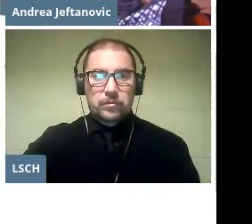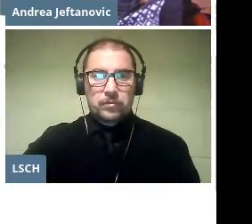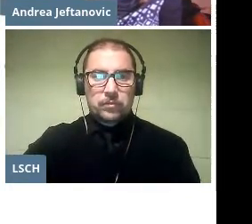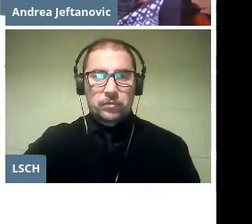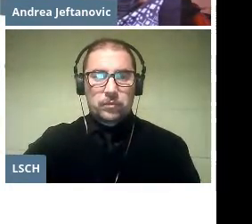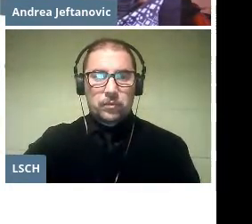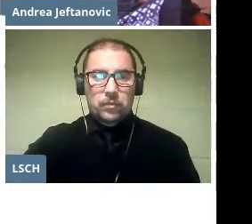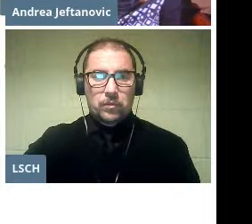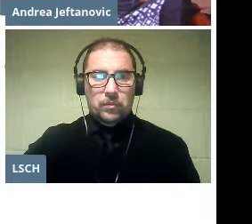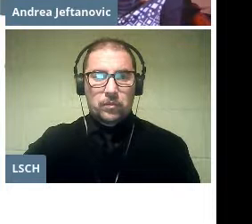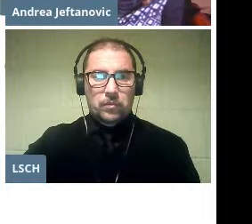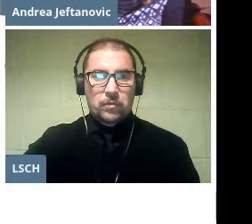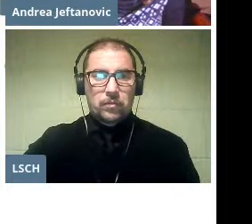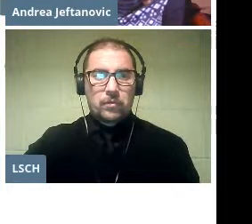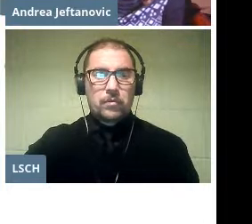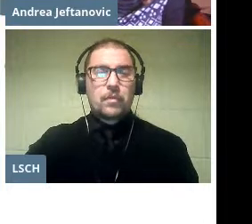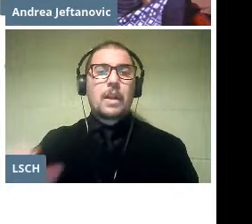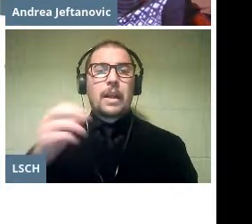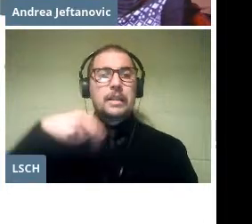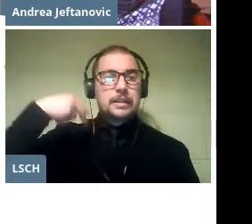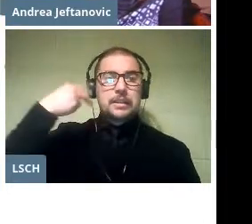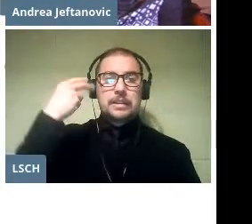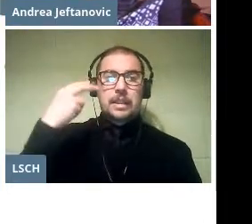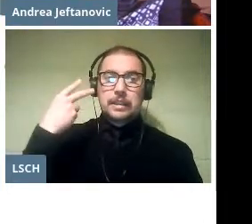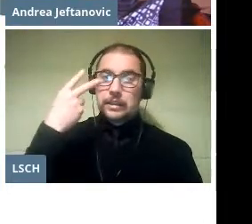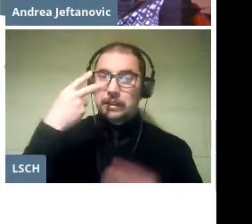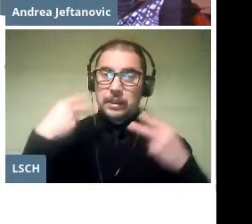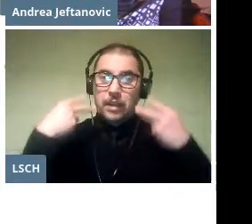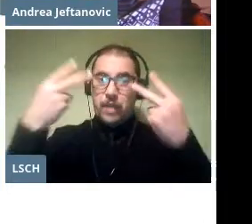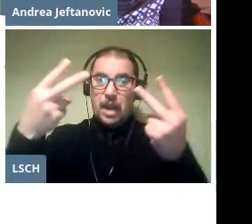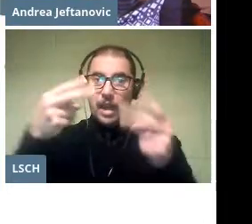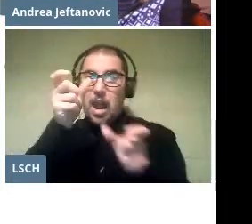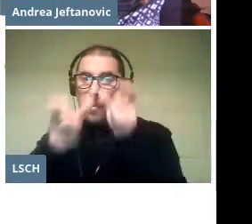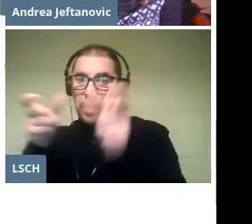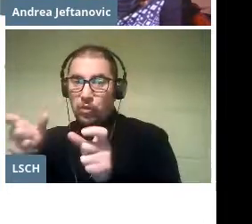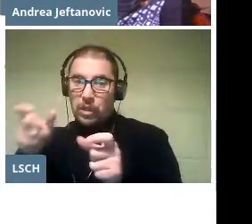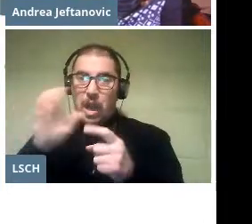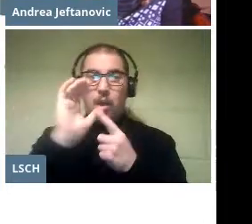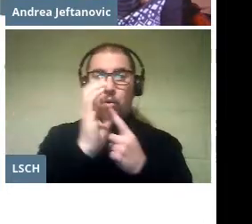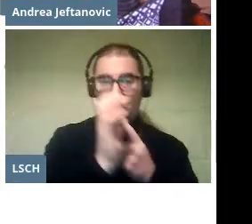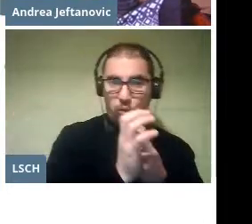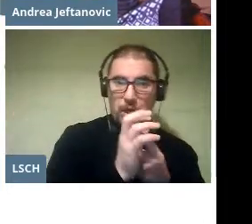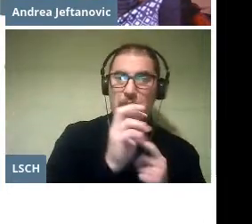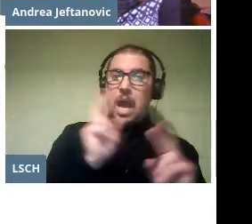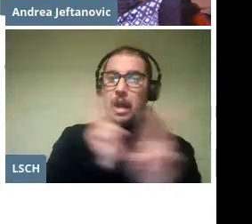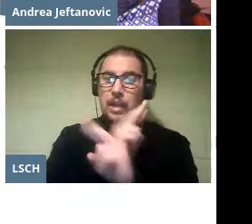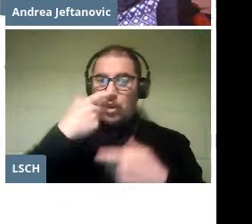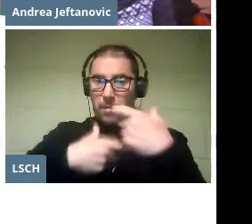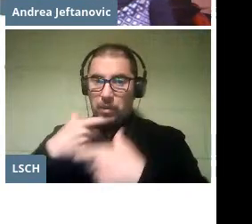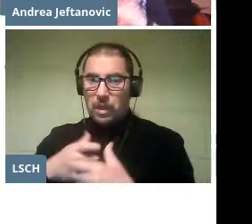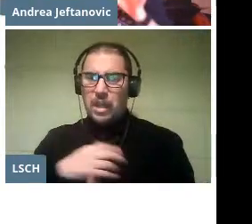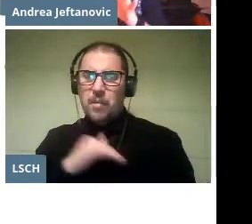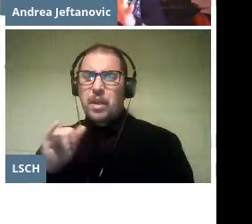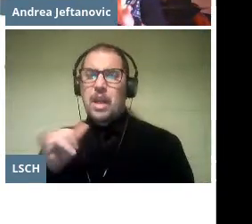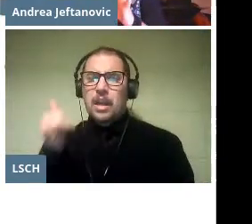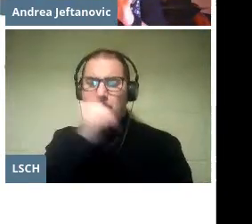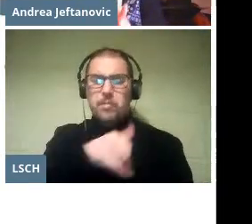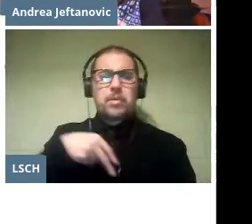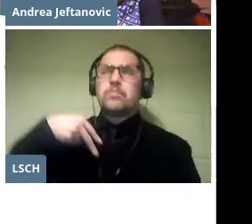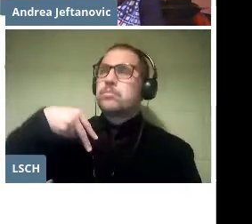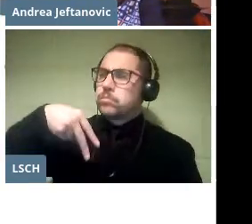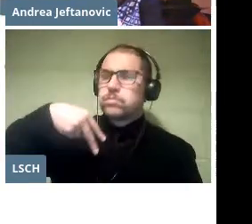Se viaja entre personas, entre culturas y subjetividades. Al poco tiempo, te das cuenta que hay una